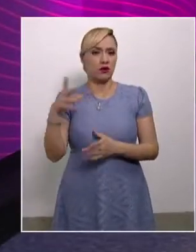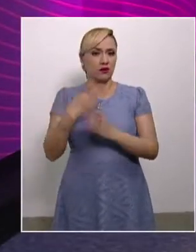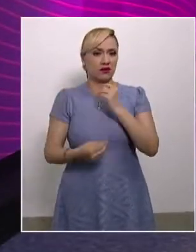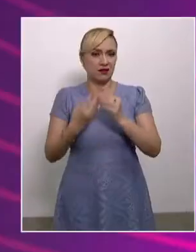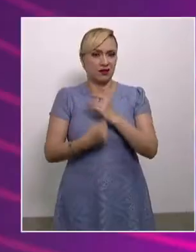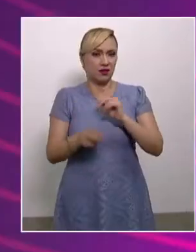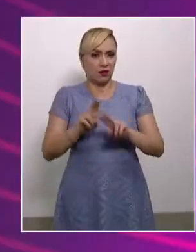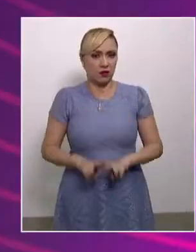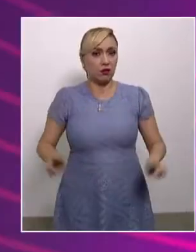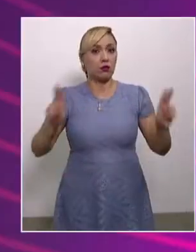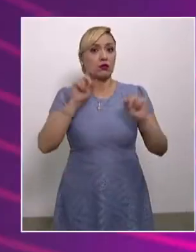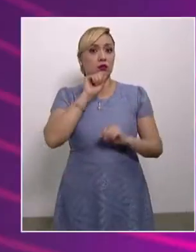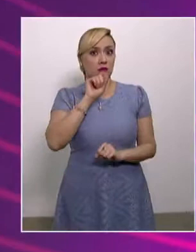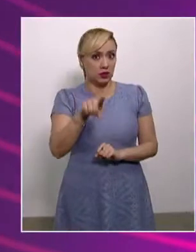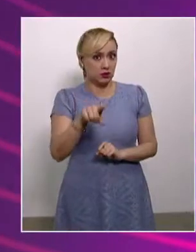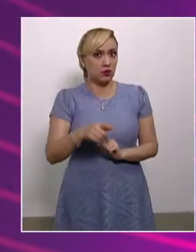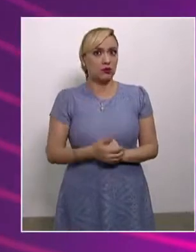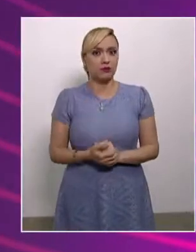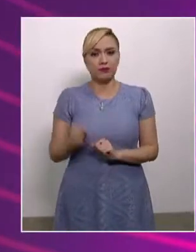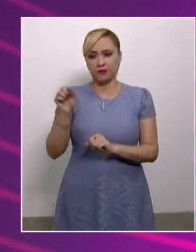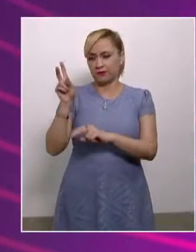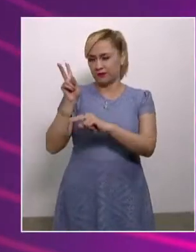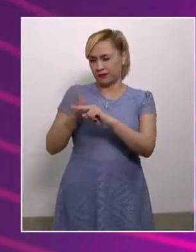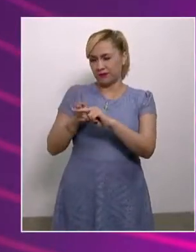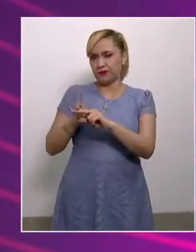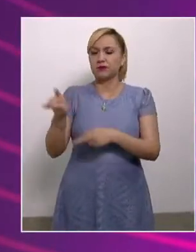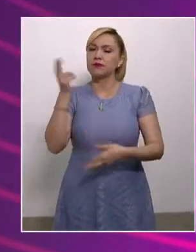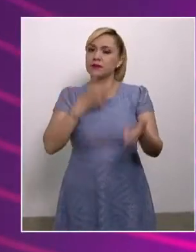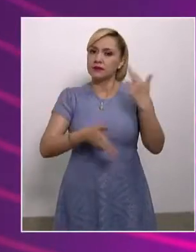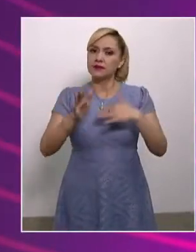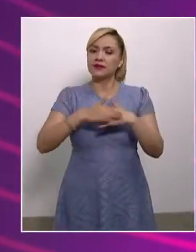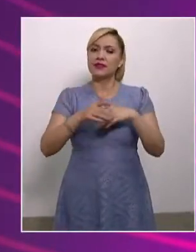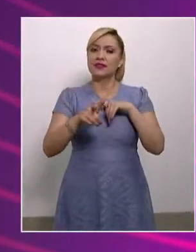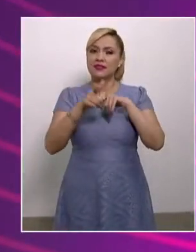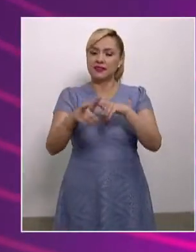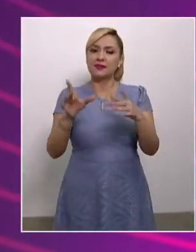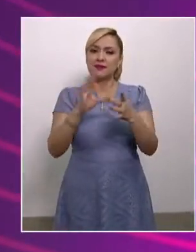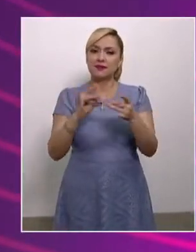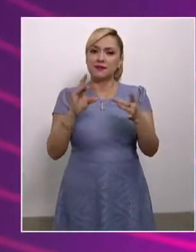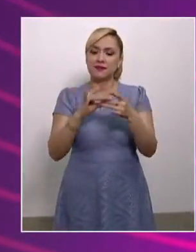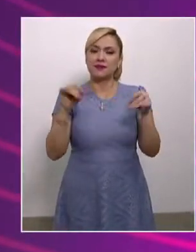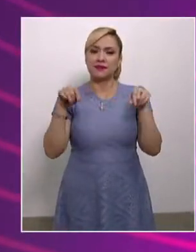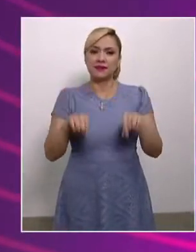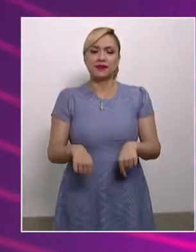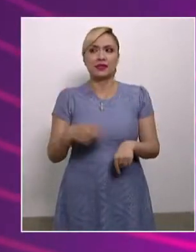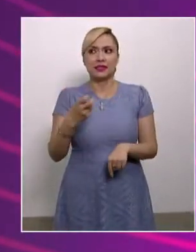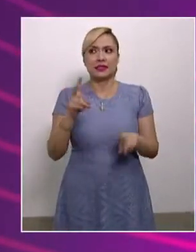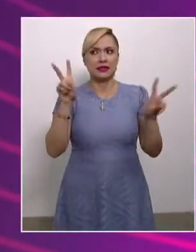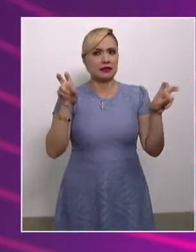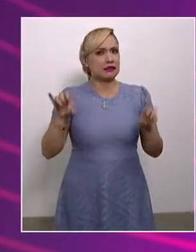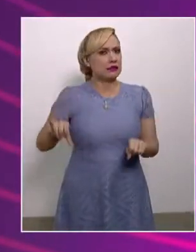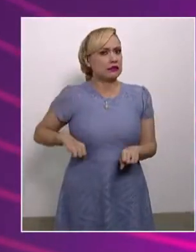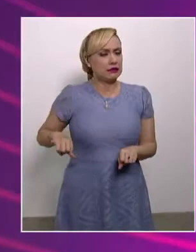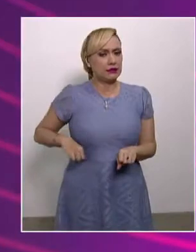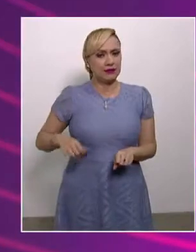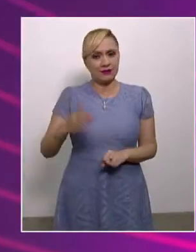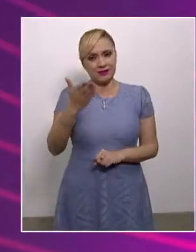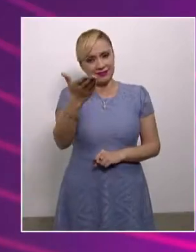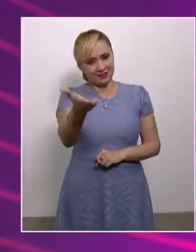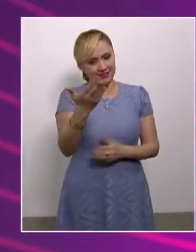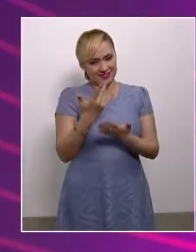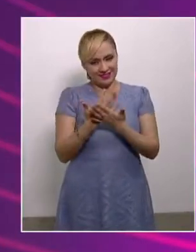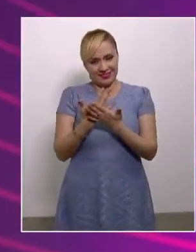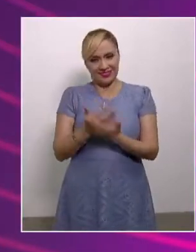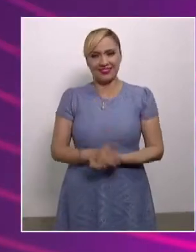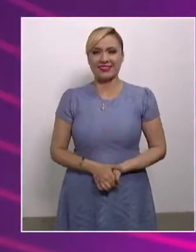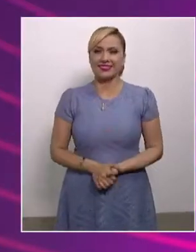eso. Vamos a ir a una pausa y vamos a regresar a seguir hablando del tema de migración y género. No se vayan, estamos aquí con los refugiados.